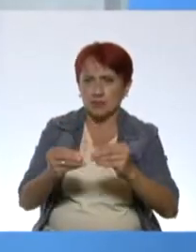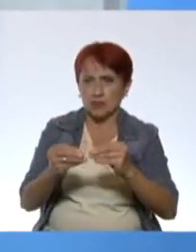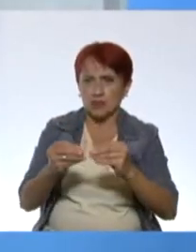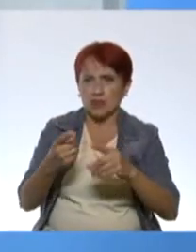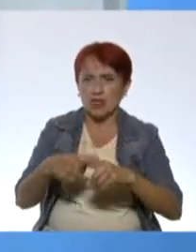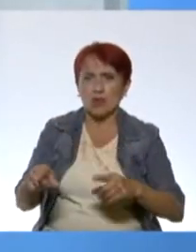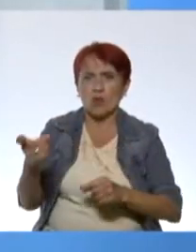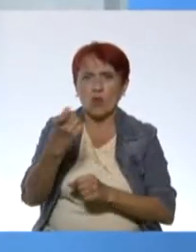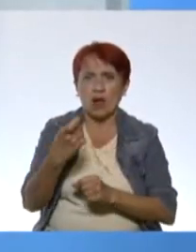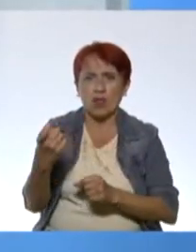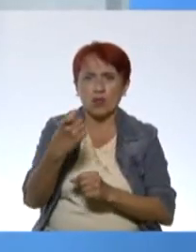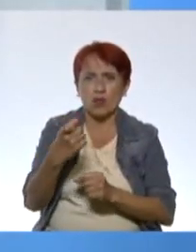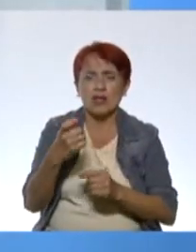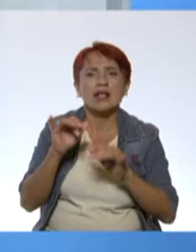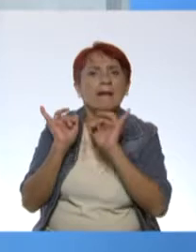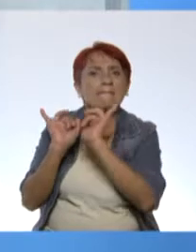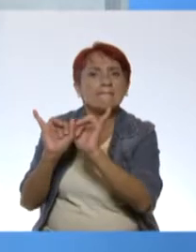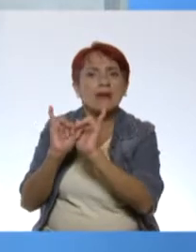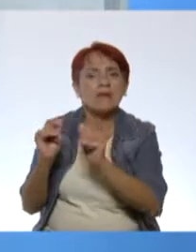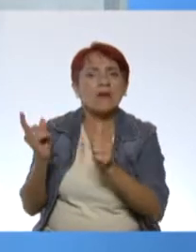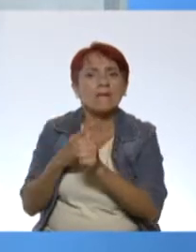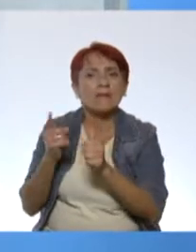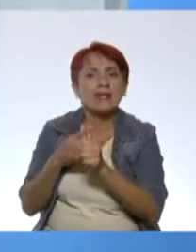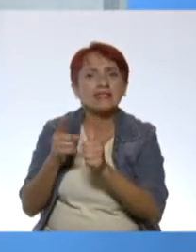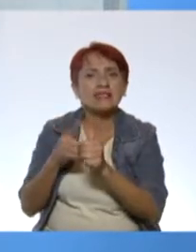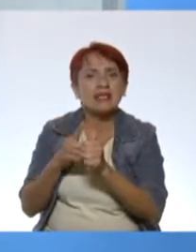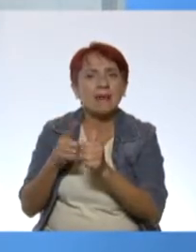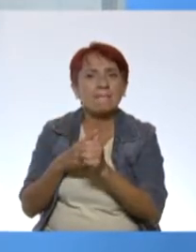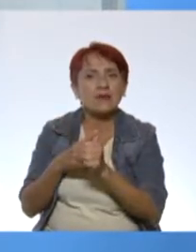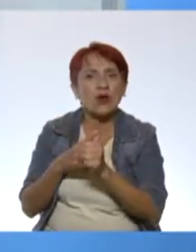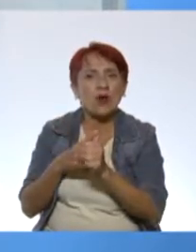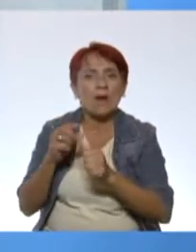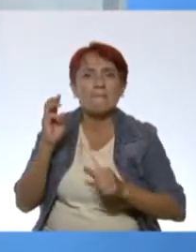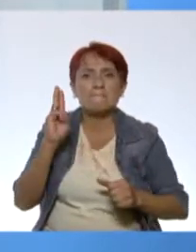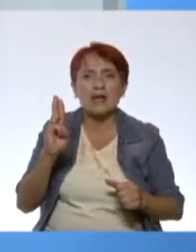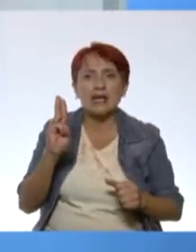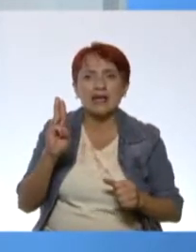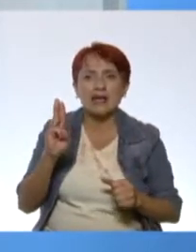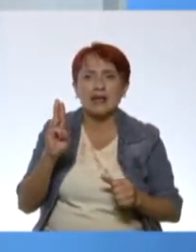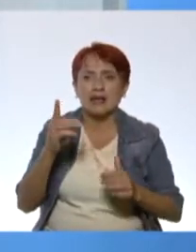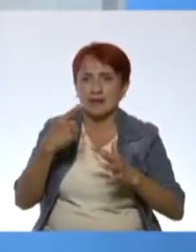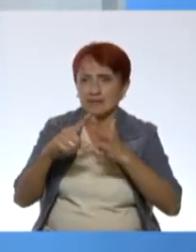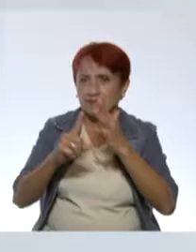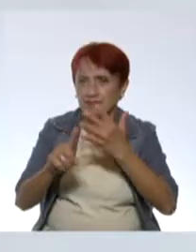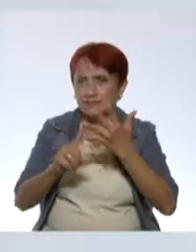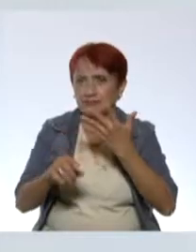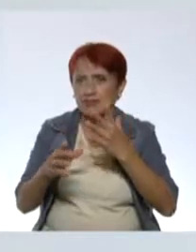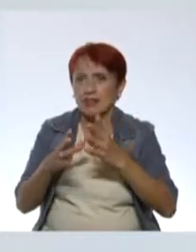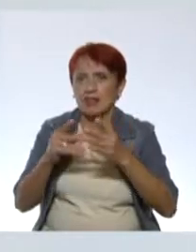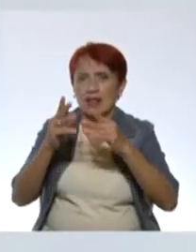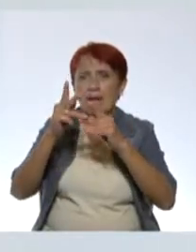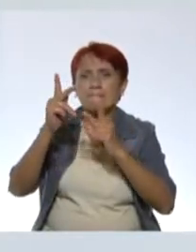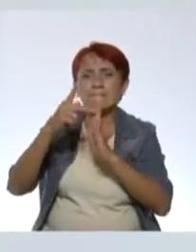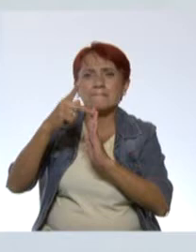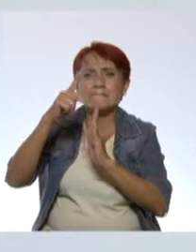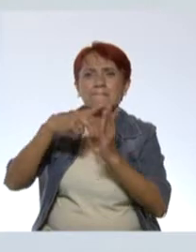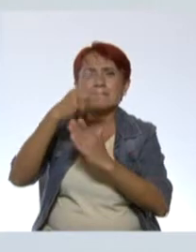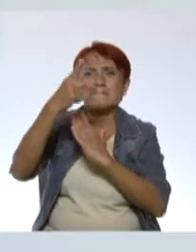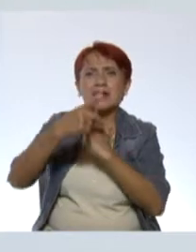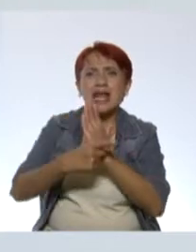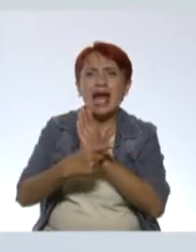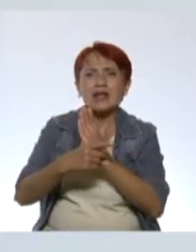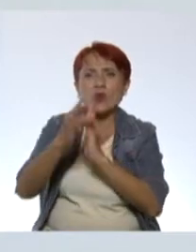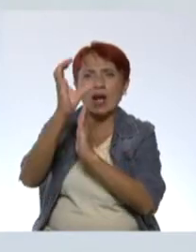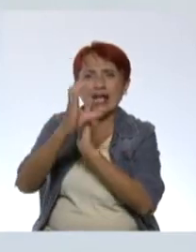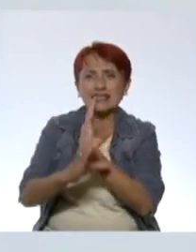señal ese buscador. Ese es el mismo principio, o el principio de estos GPS sale de lo que es este plano